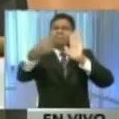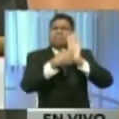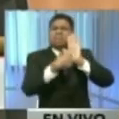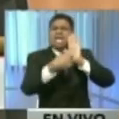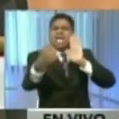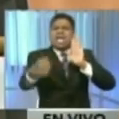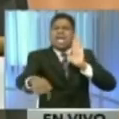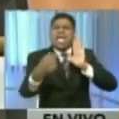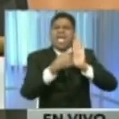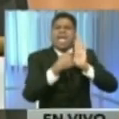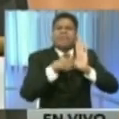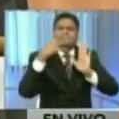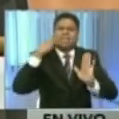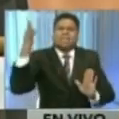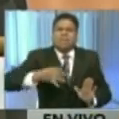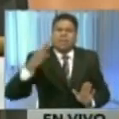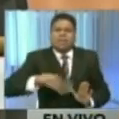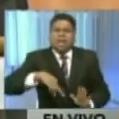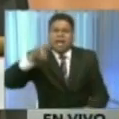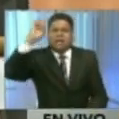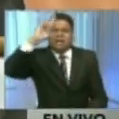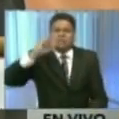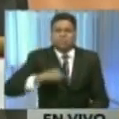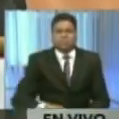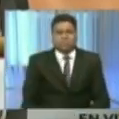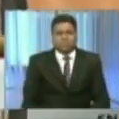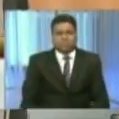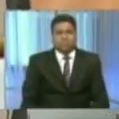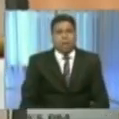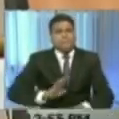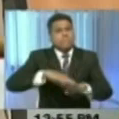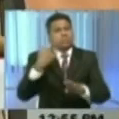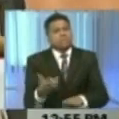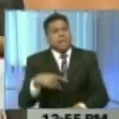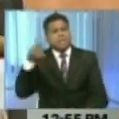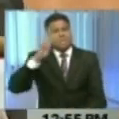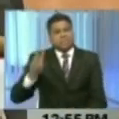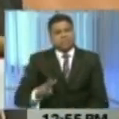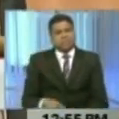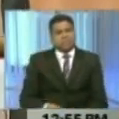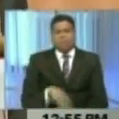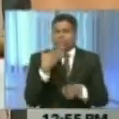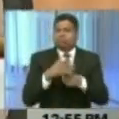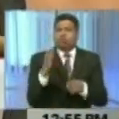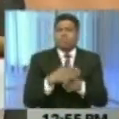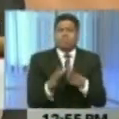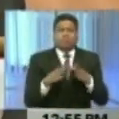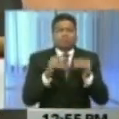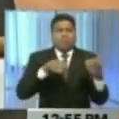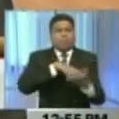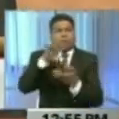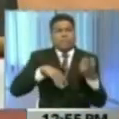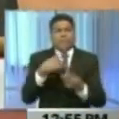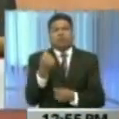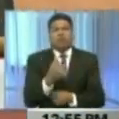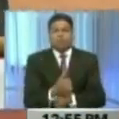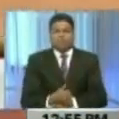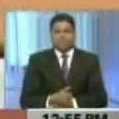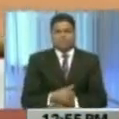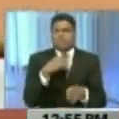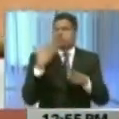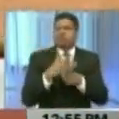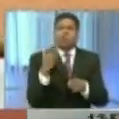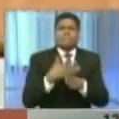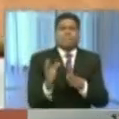razón. Como Venezuela, a pesar de la agresión económica, a pesar